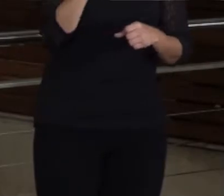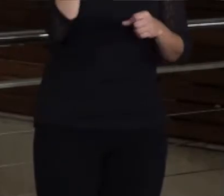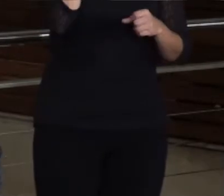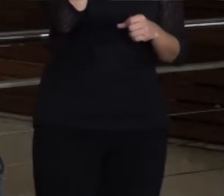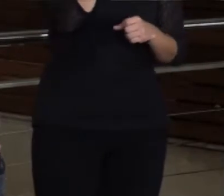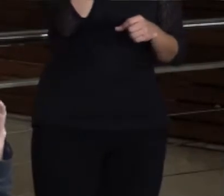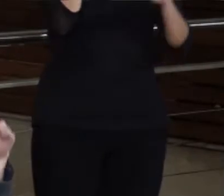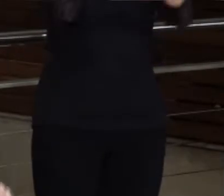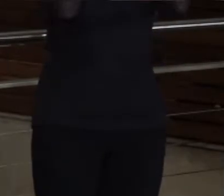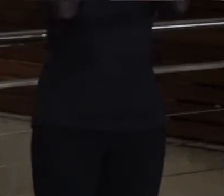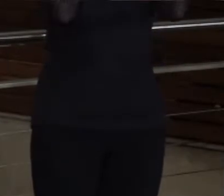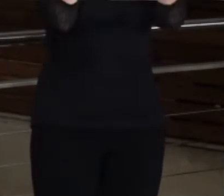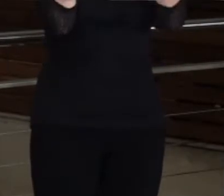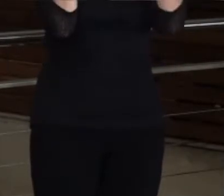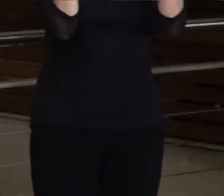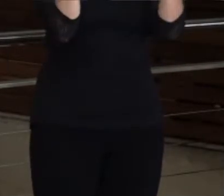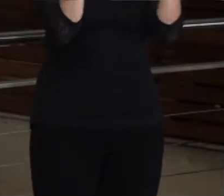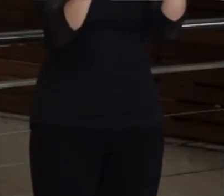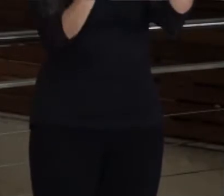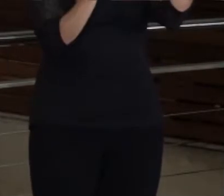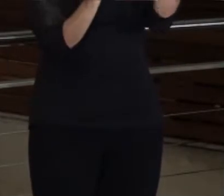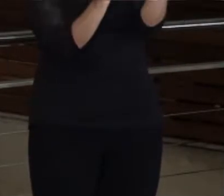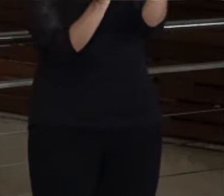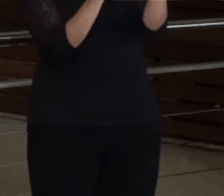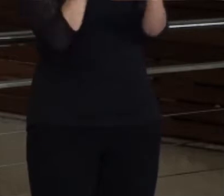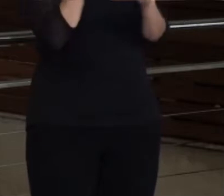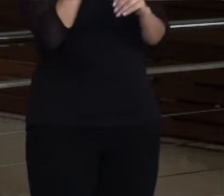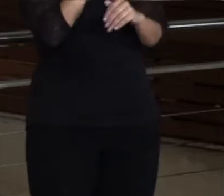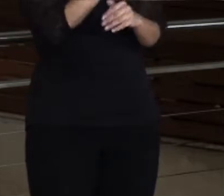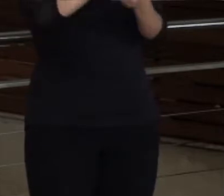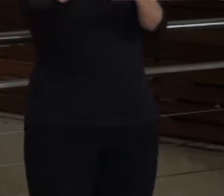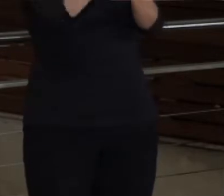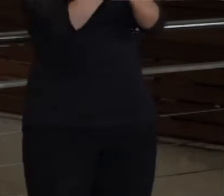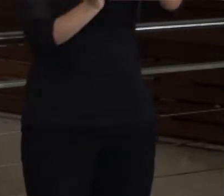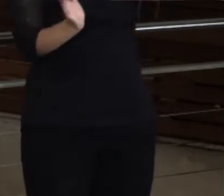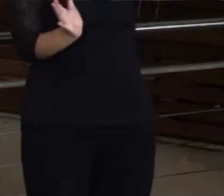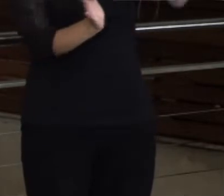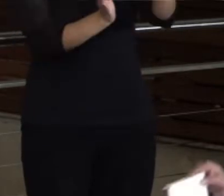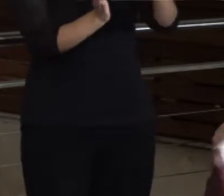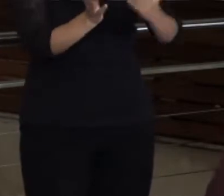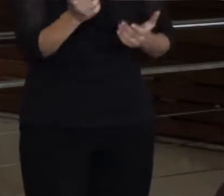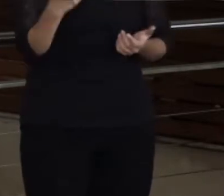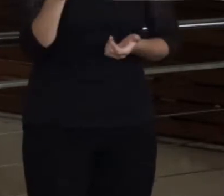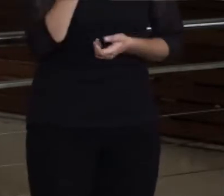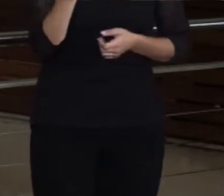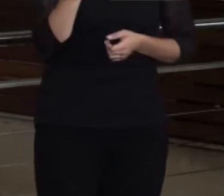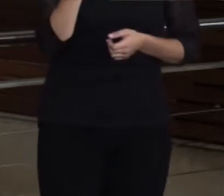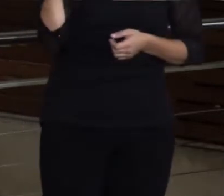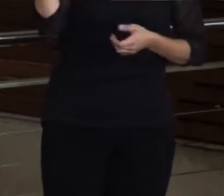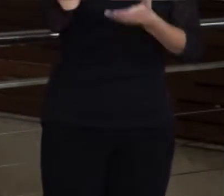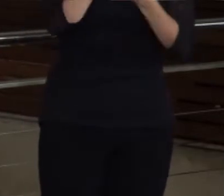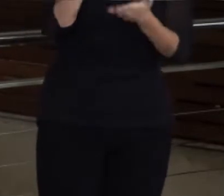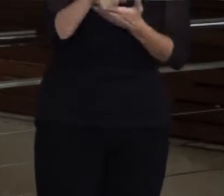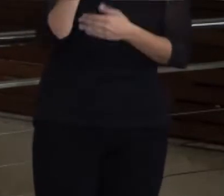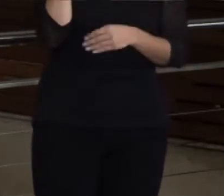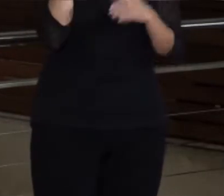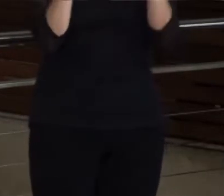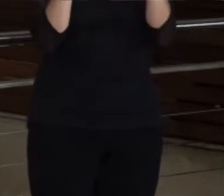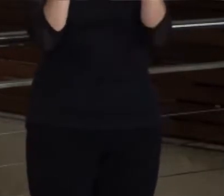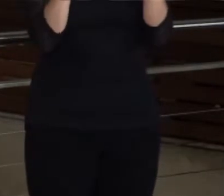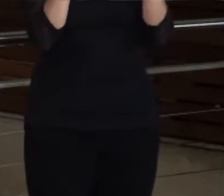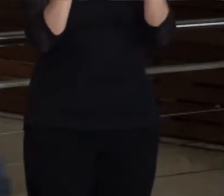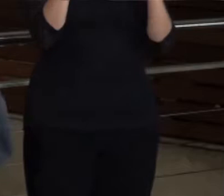son más bien bajitos etcétera etcétera y yo lo solucione en un minuto es en una noche y